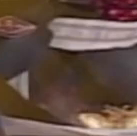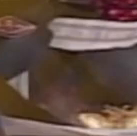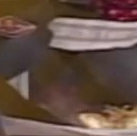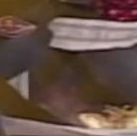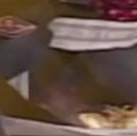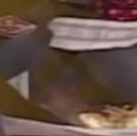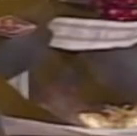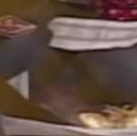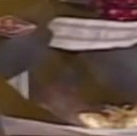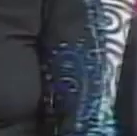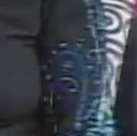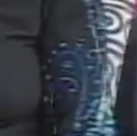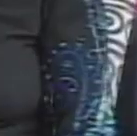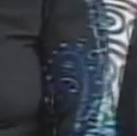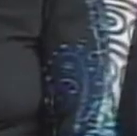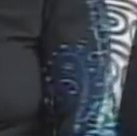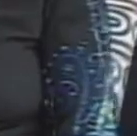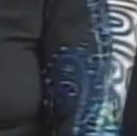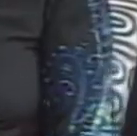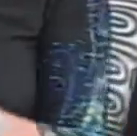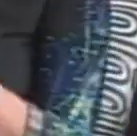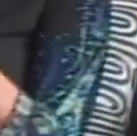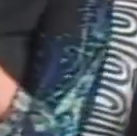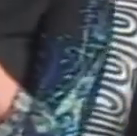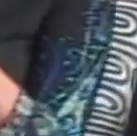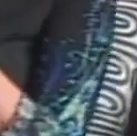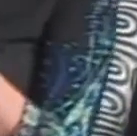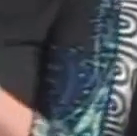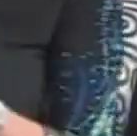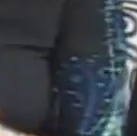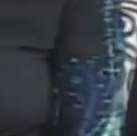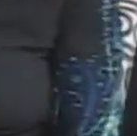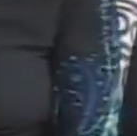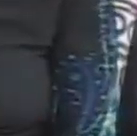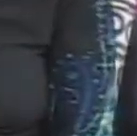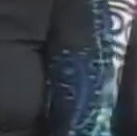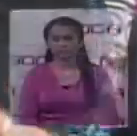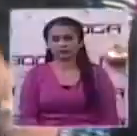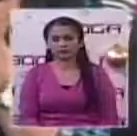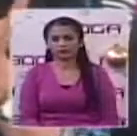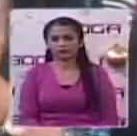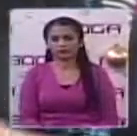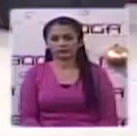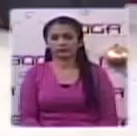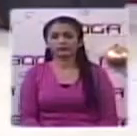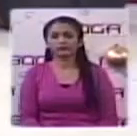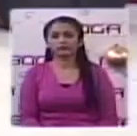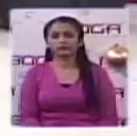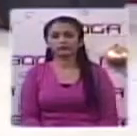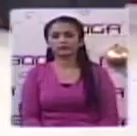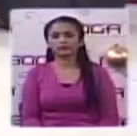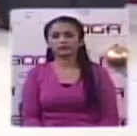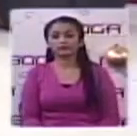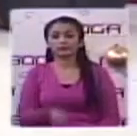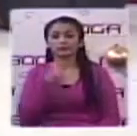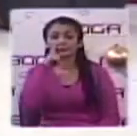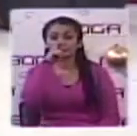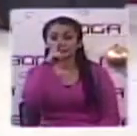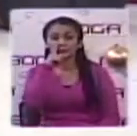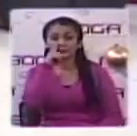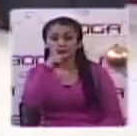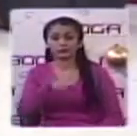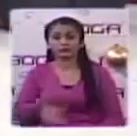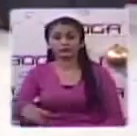los empleados, ¿no? Ahora este público interno es el que mayor contacto tiene con su público externo, ¿no? Es como ahora ya